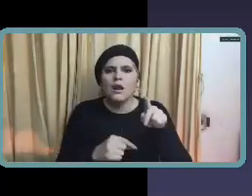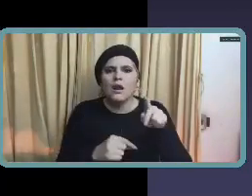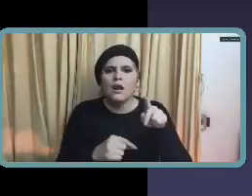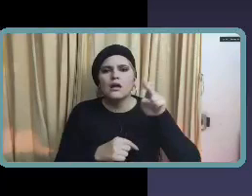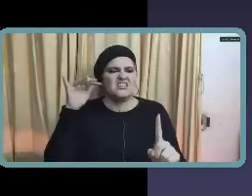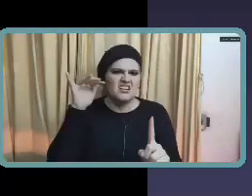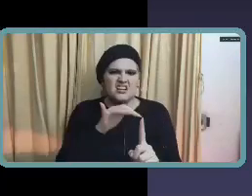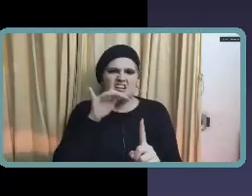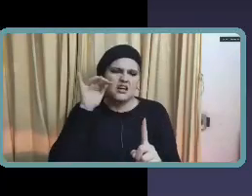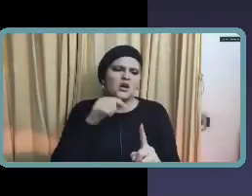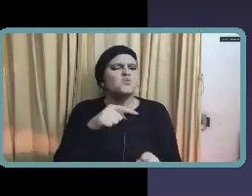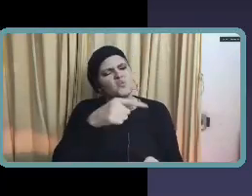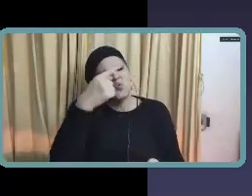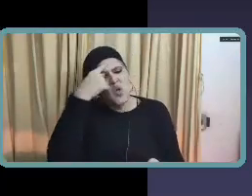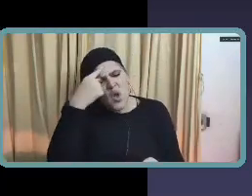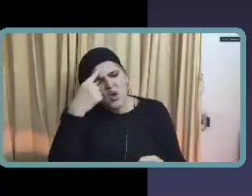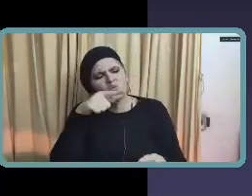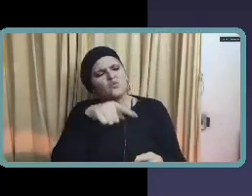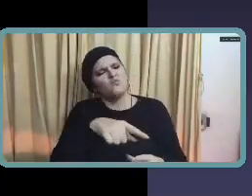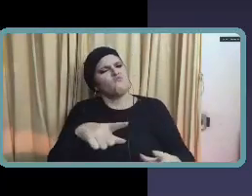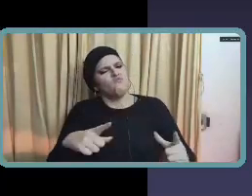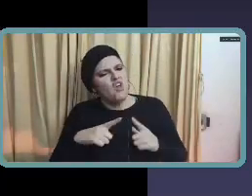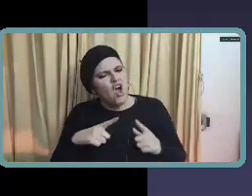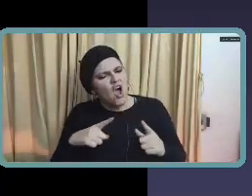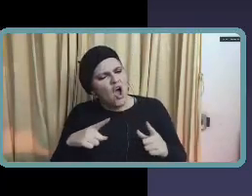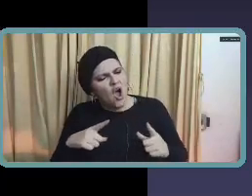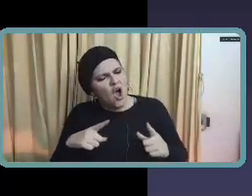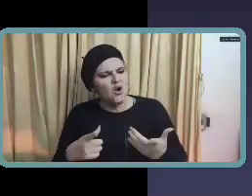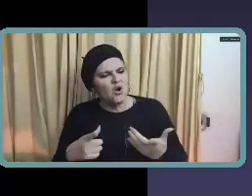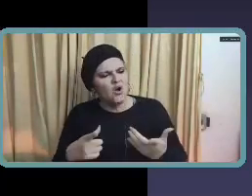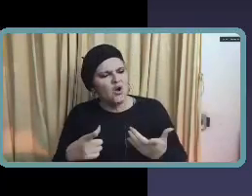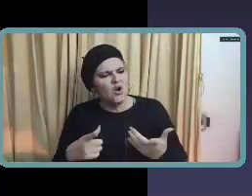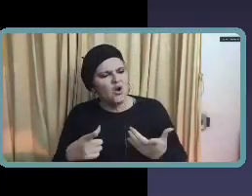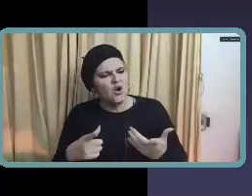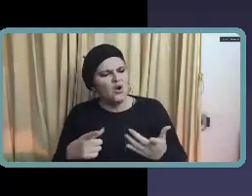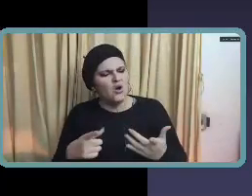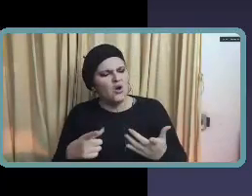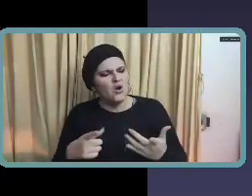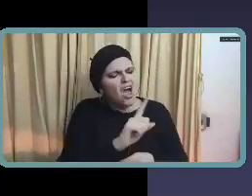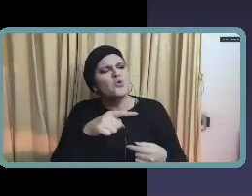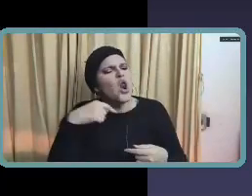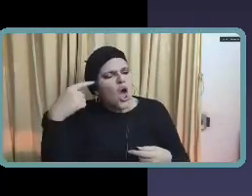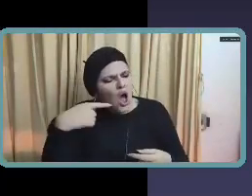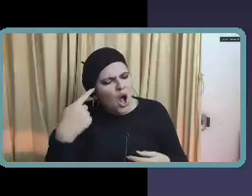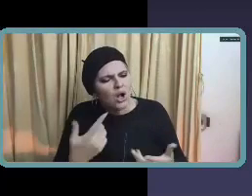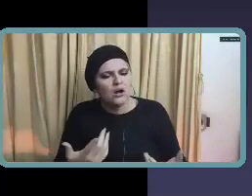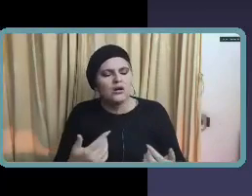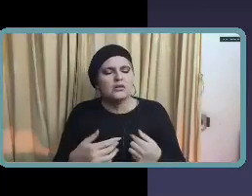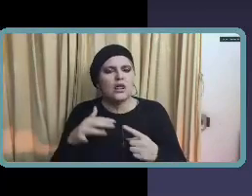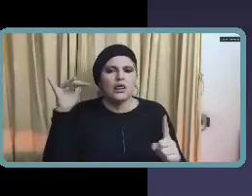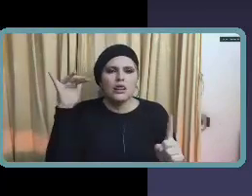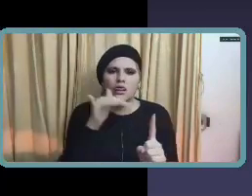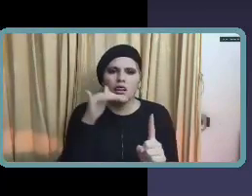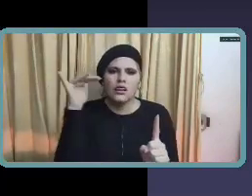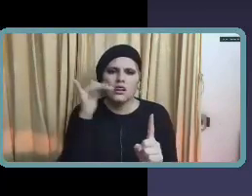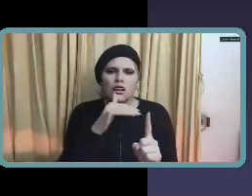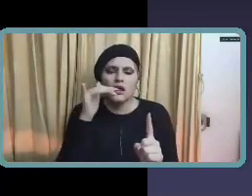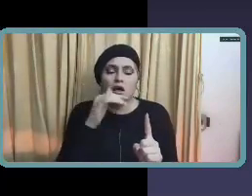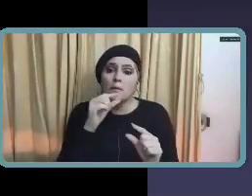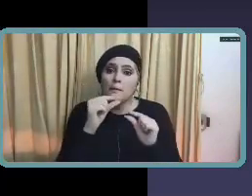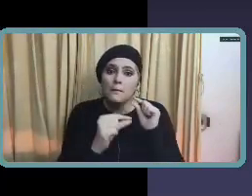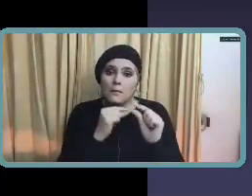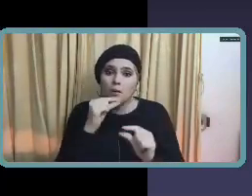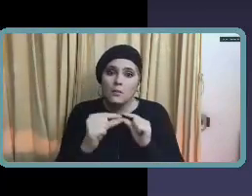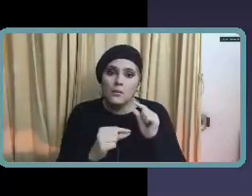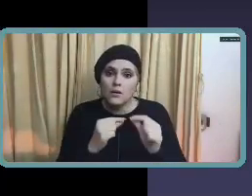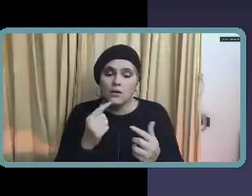que eres flojo, no hagas esas cosas, que pareces loco. Si tengo ese maltrato pequeño de la familia,